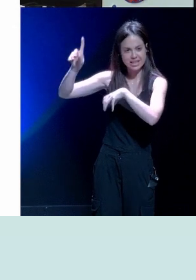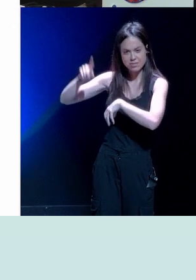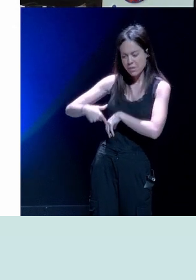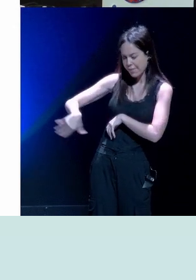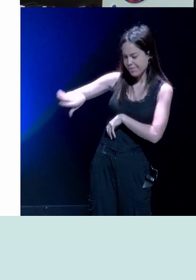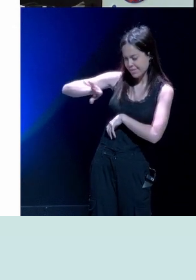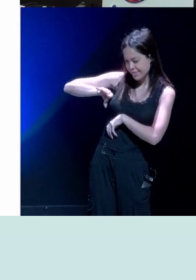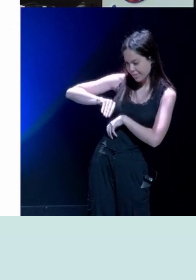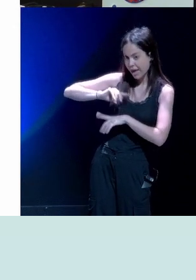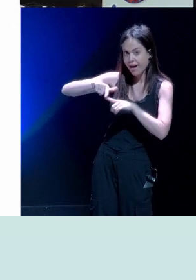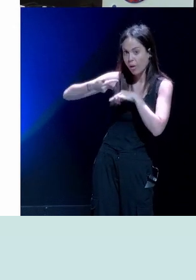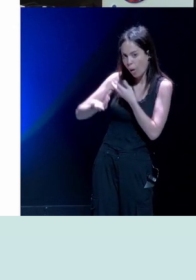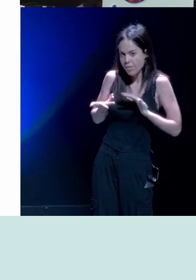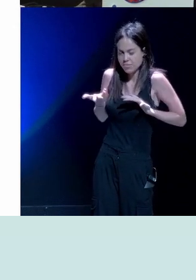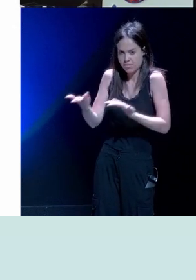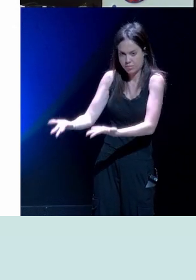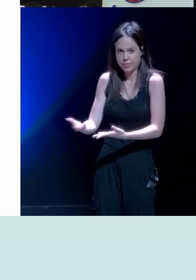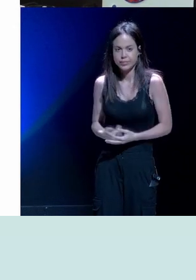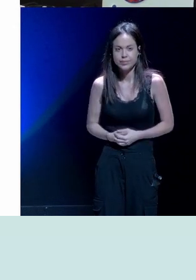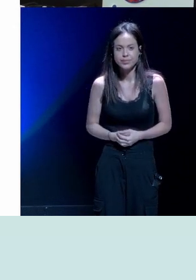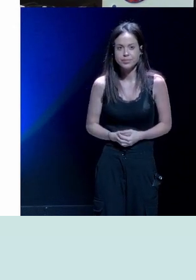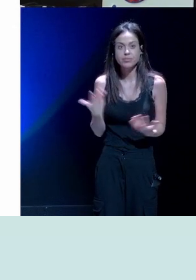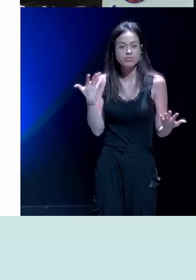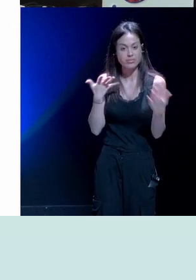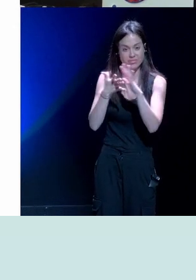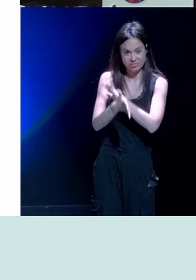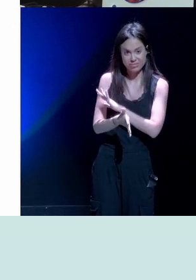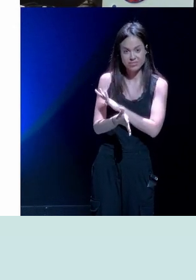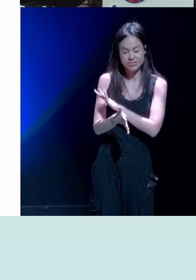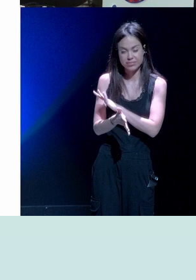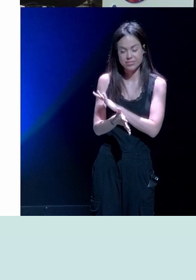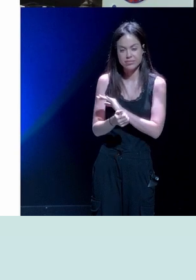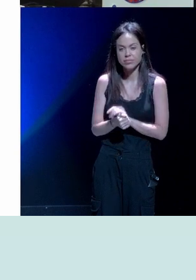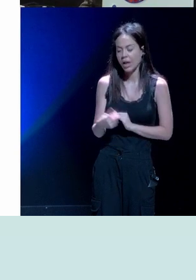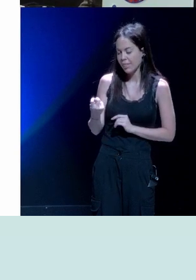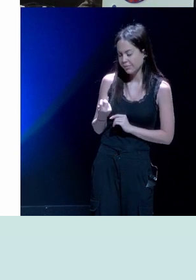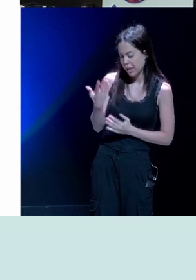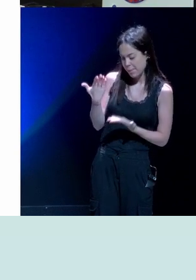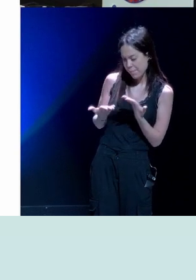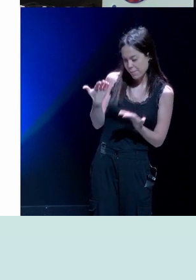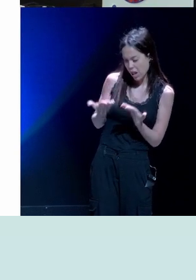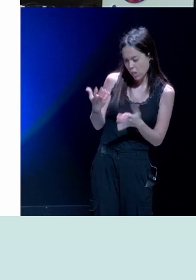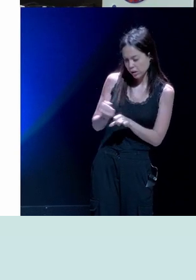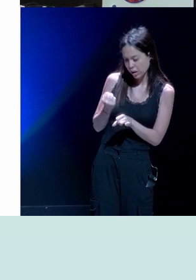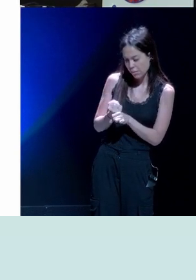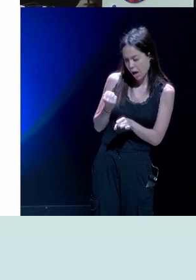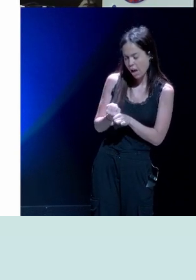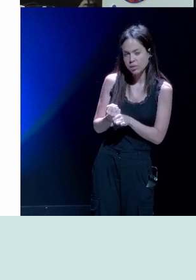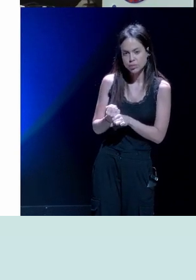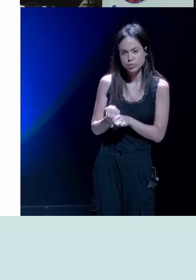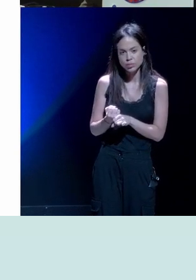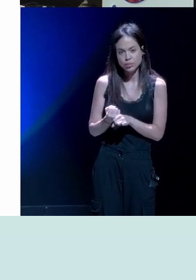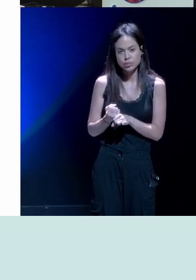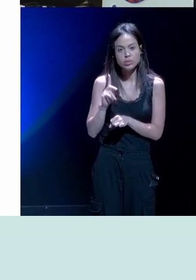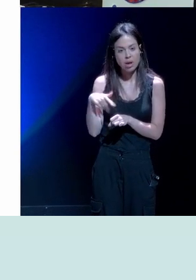poder ayudarles. Esto quiere decir que, por supuesto, hay que valorar este trabajo, hay que